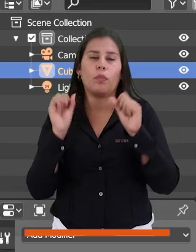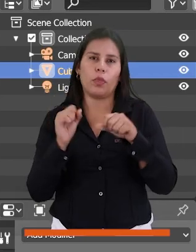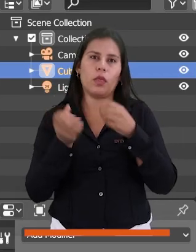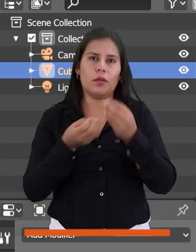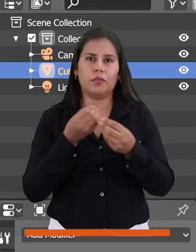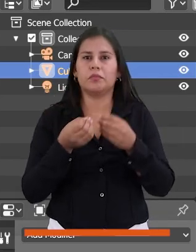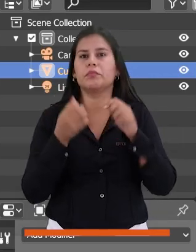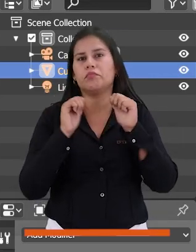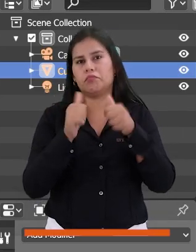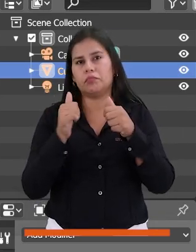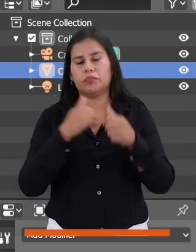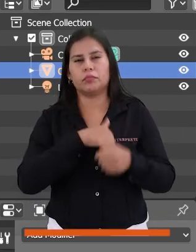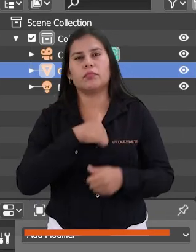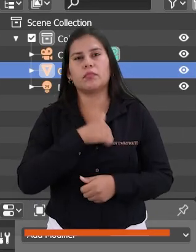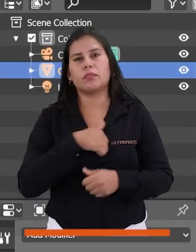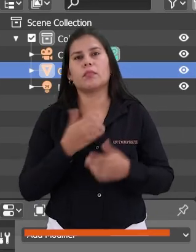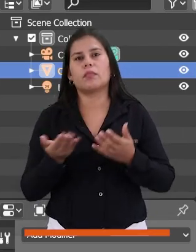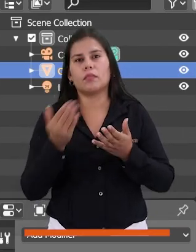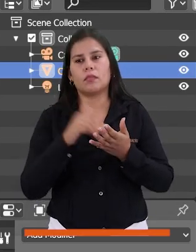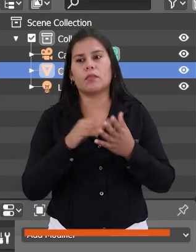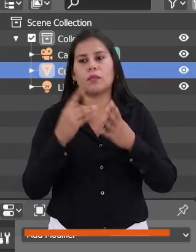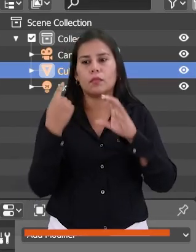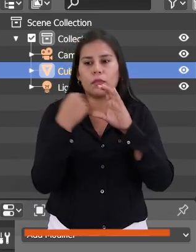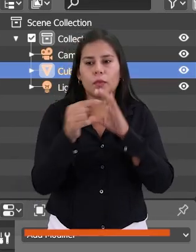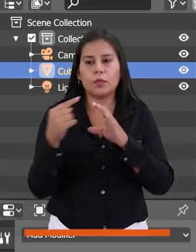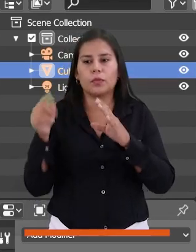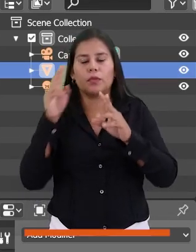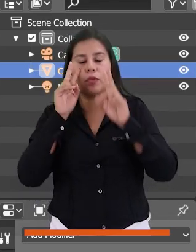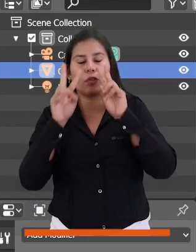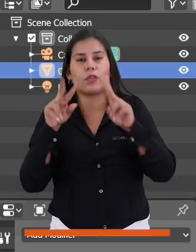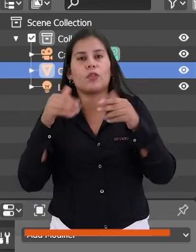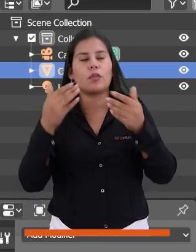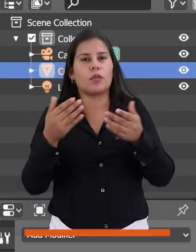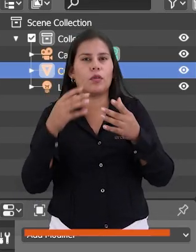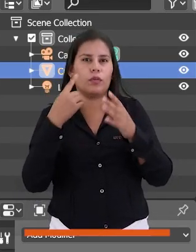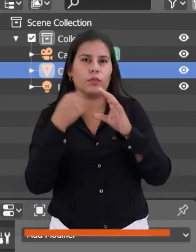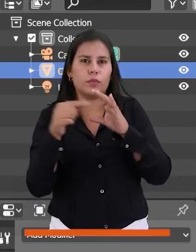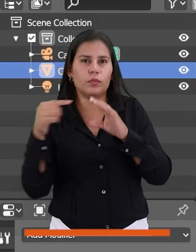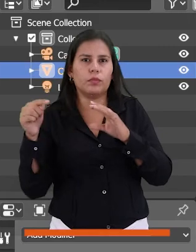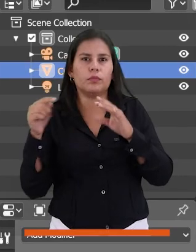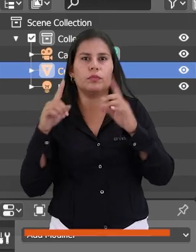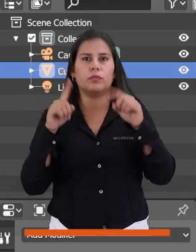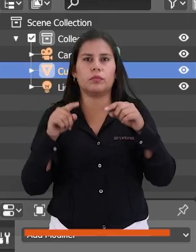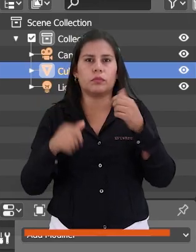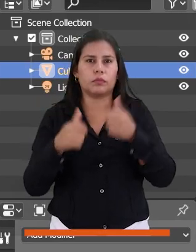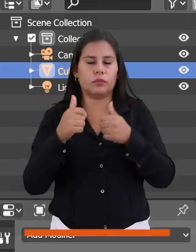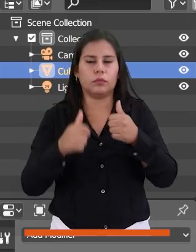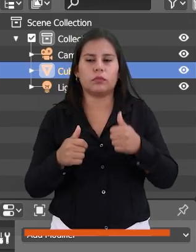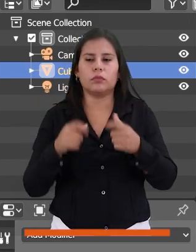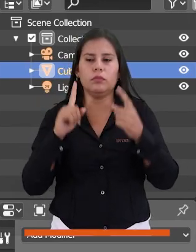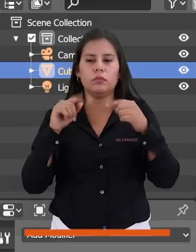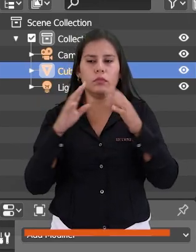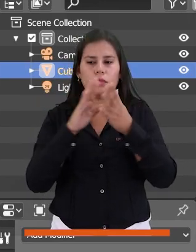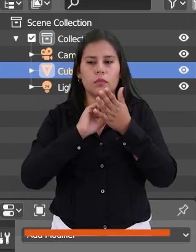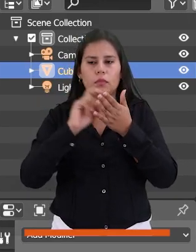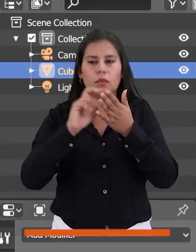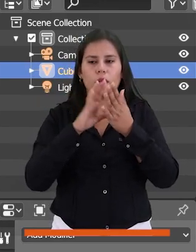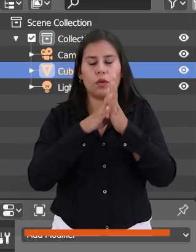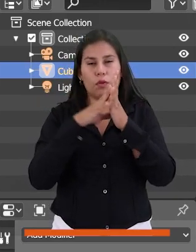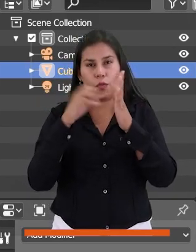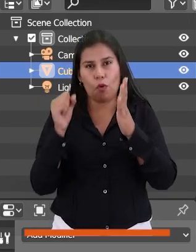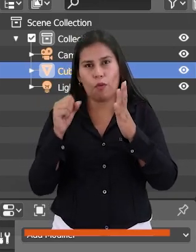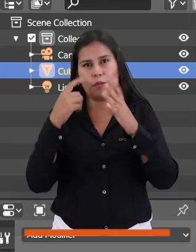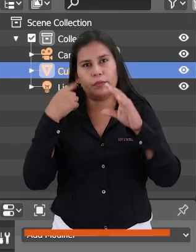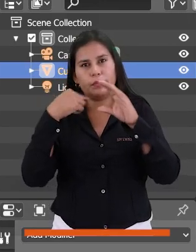Subdivision Surface. Y por favor, cuelguen esas vistas en así sea hagan una impresión